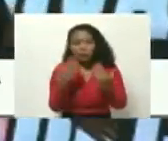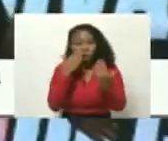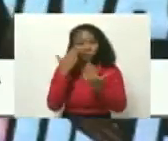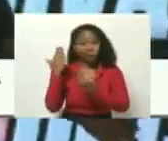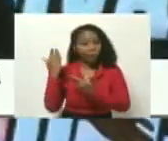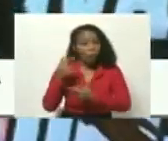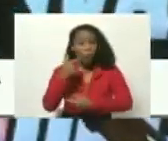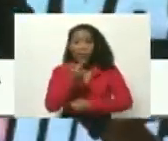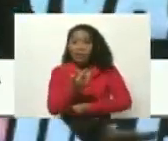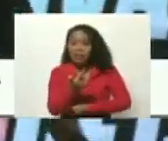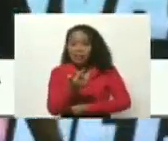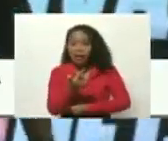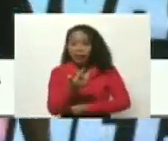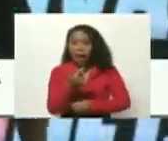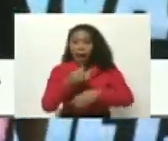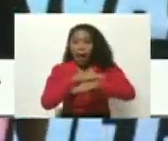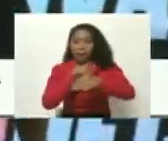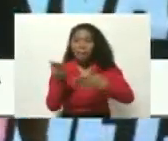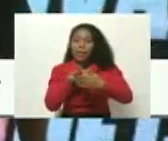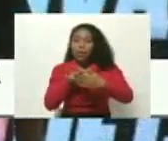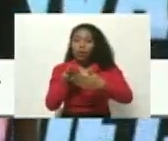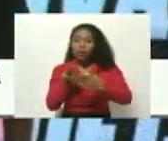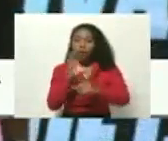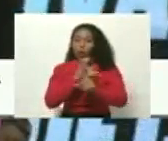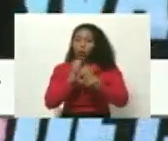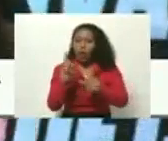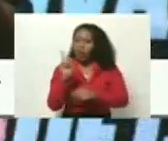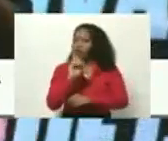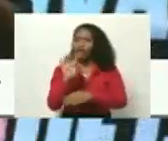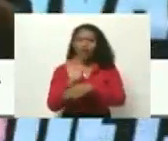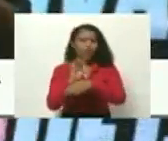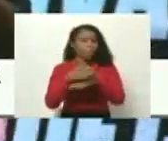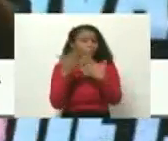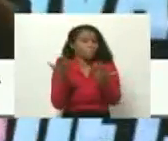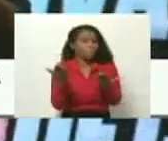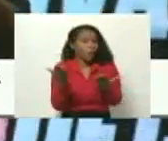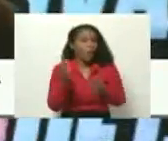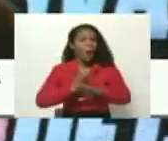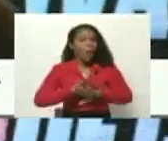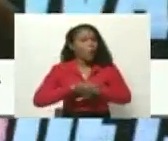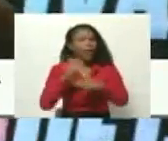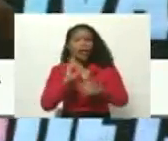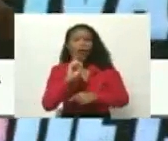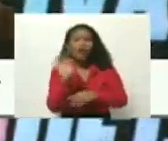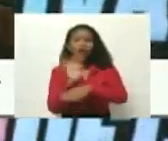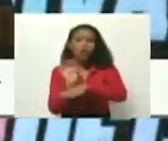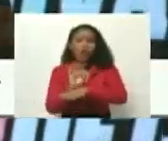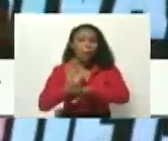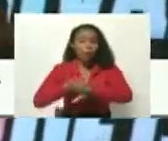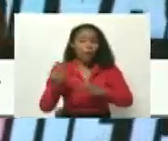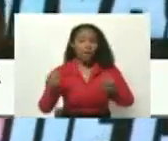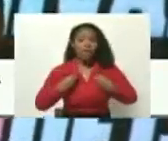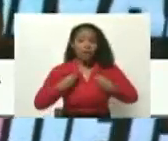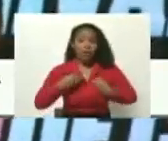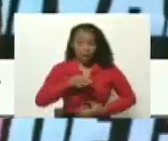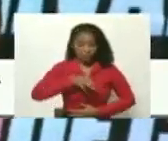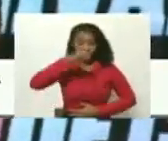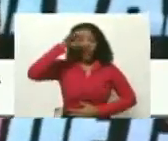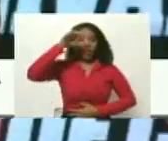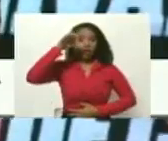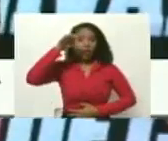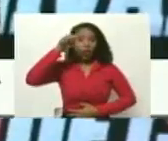como lo decía Ernesto, no ha funcionado. Y no ha funcionado porque está vivo todavía el espíritu